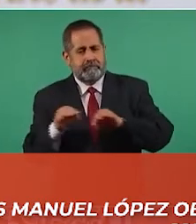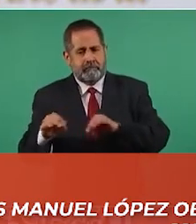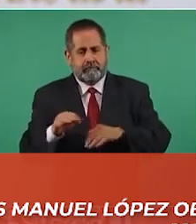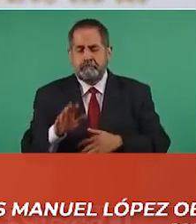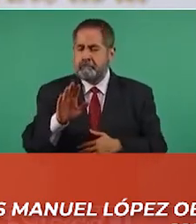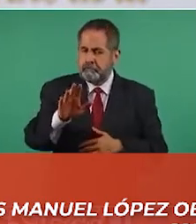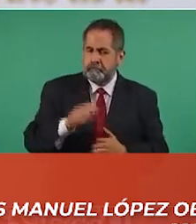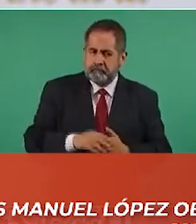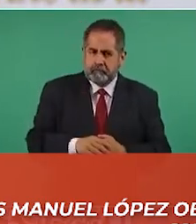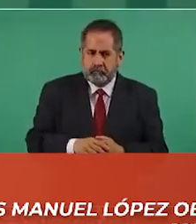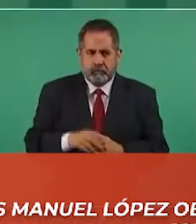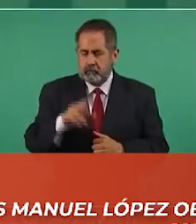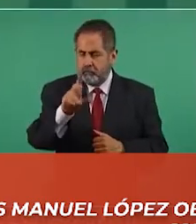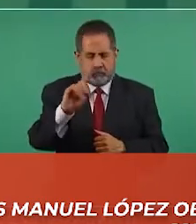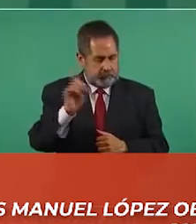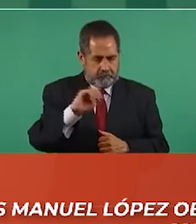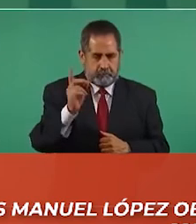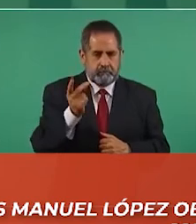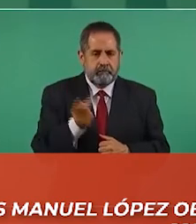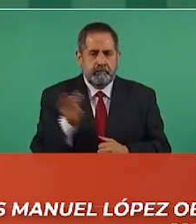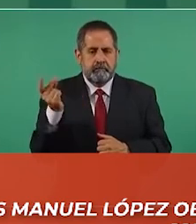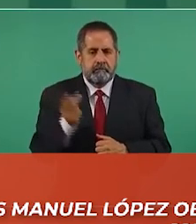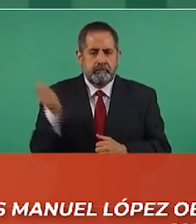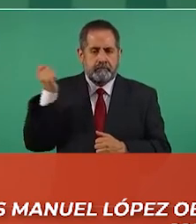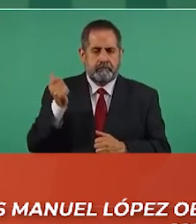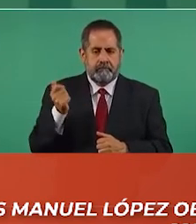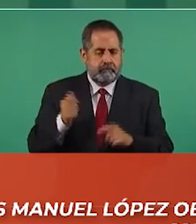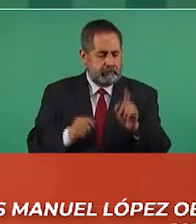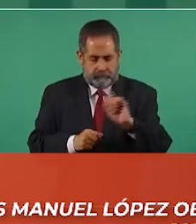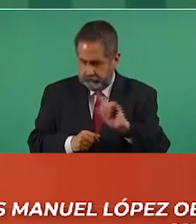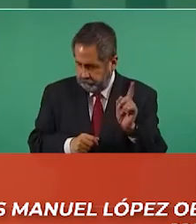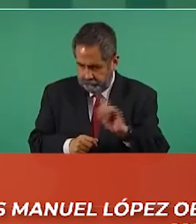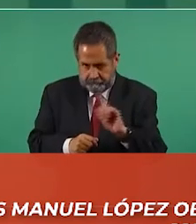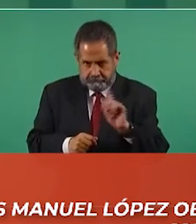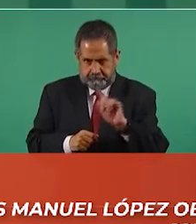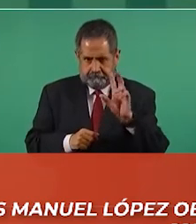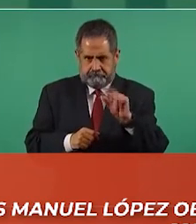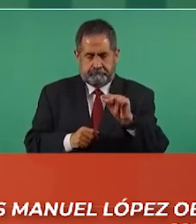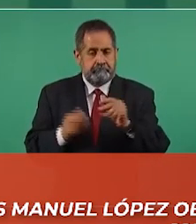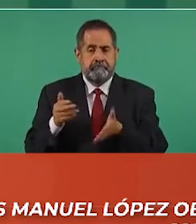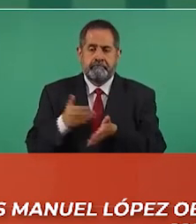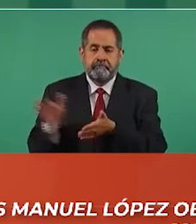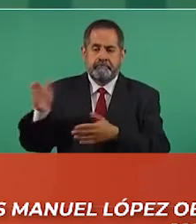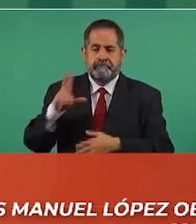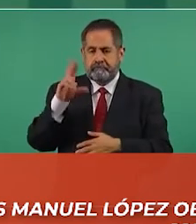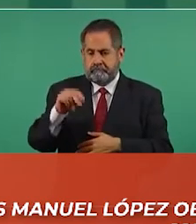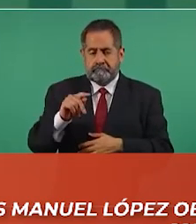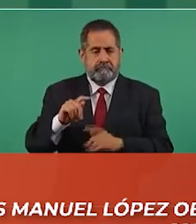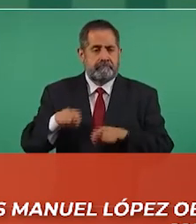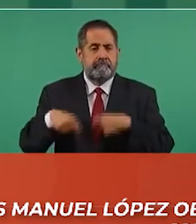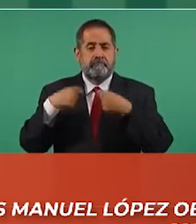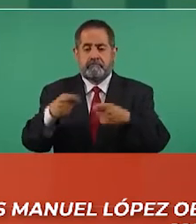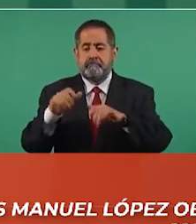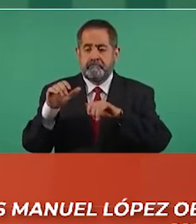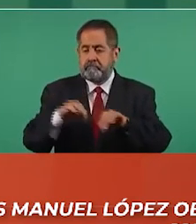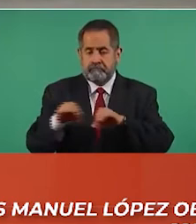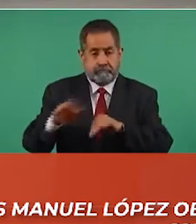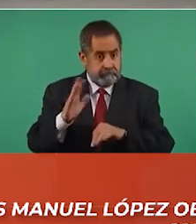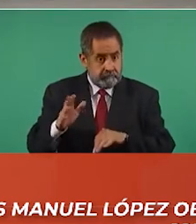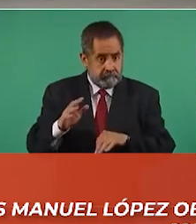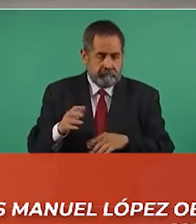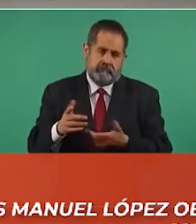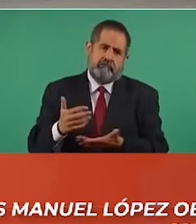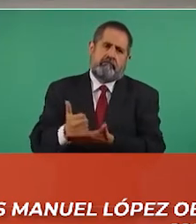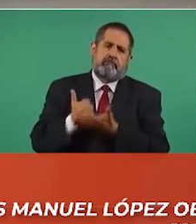Entonces, no vamos a despedir a los que ya se contrataron con la pandemia. Además de que